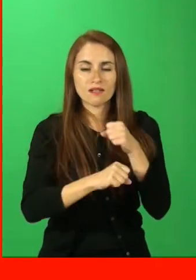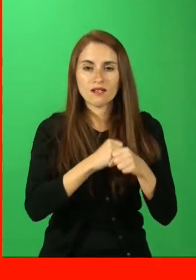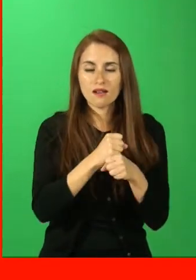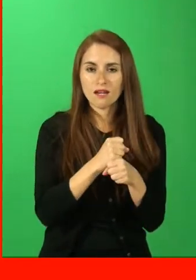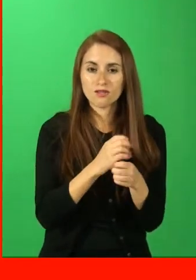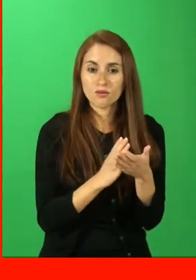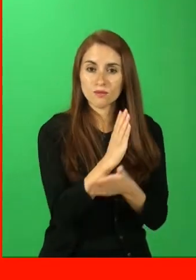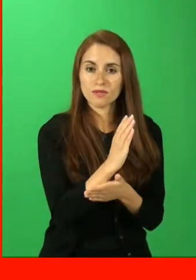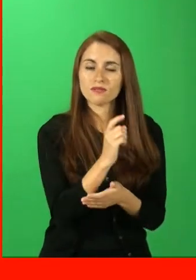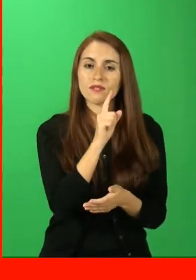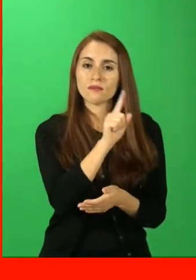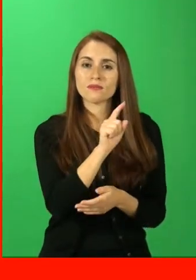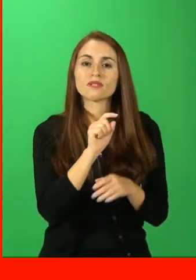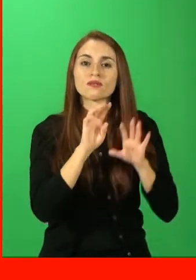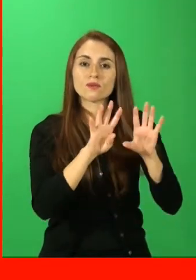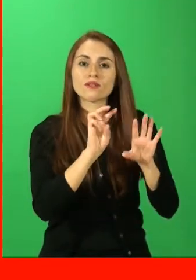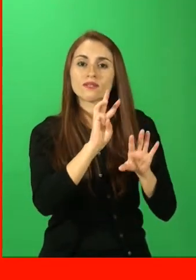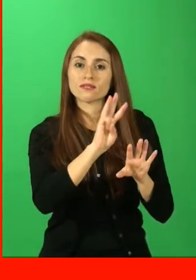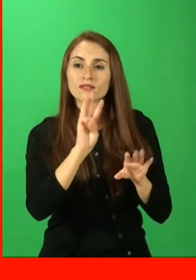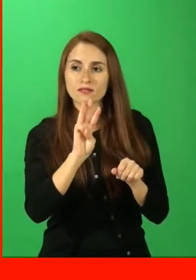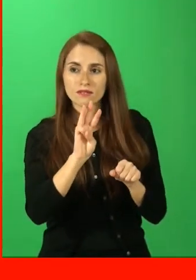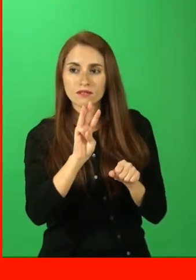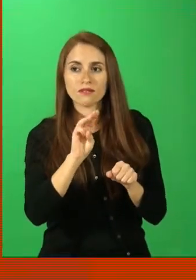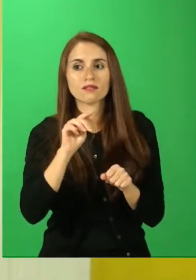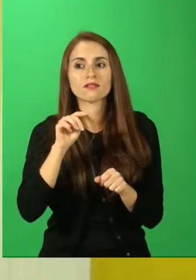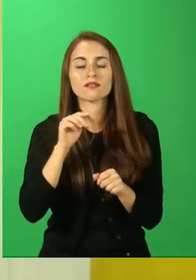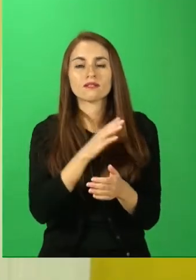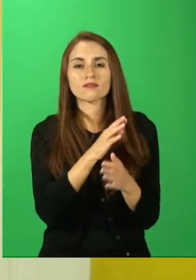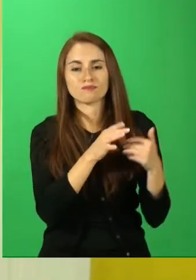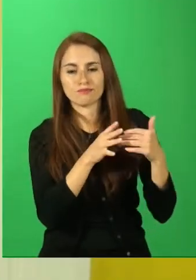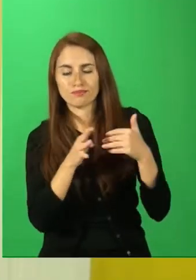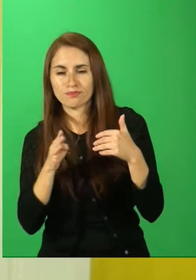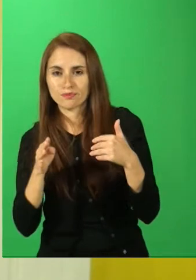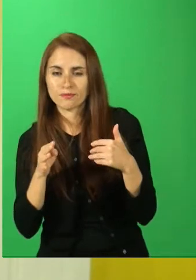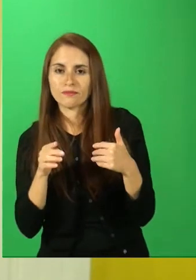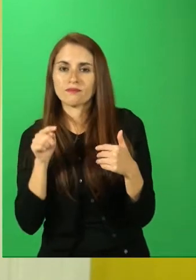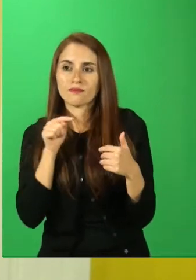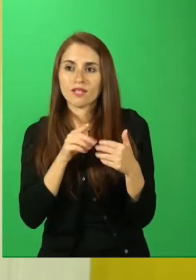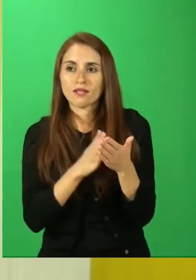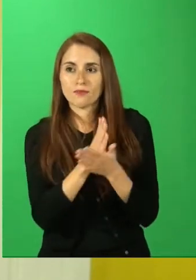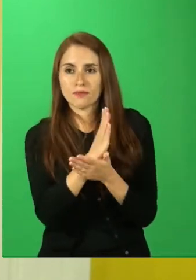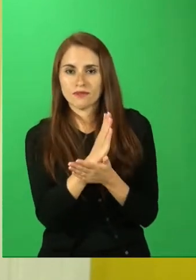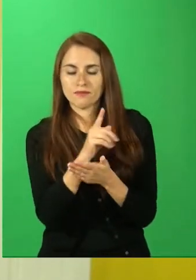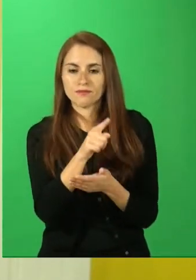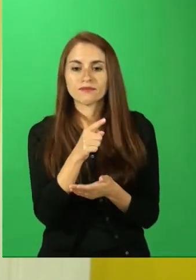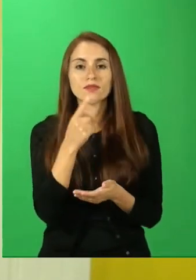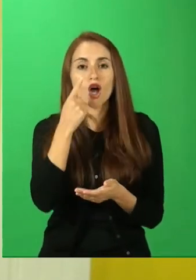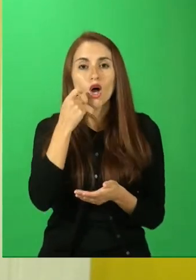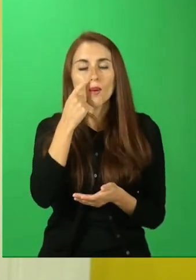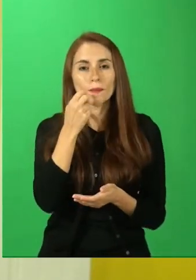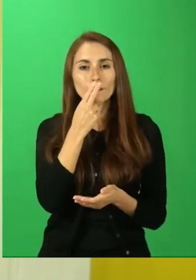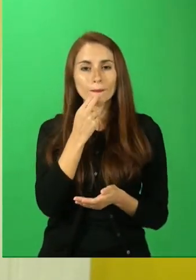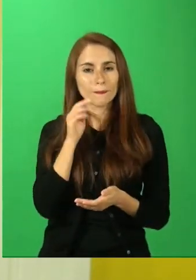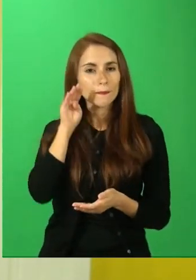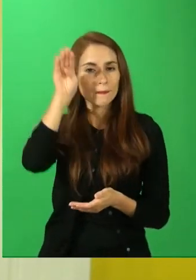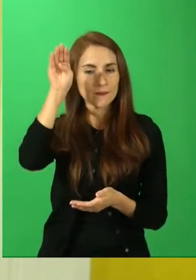33, cuando su líder indiscutido Adolf Hitler jura como canciller, como